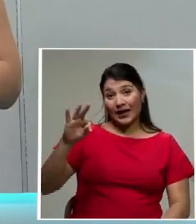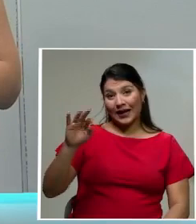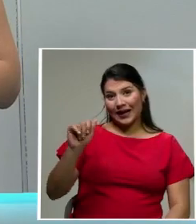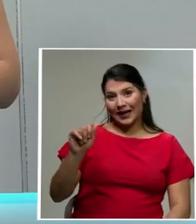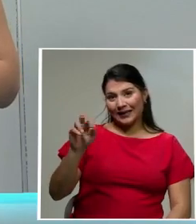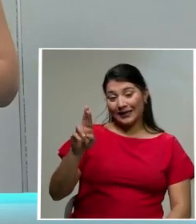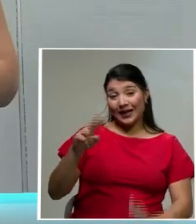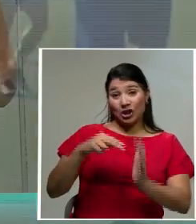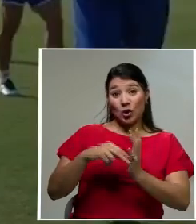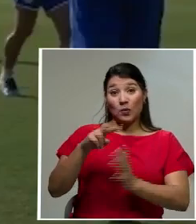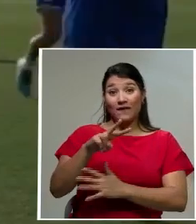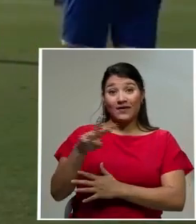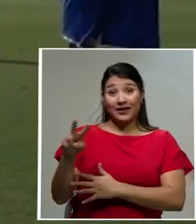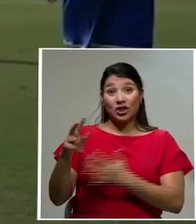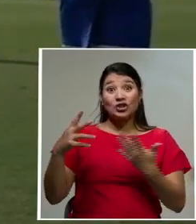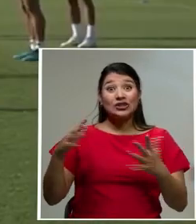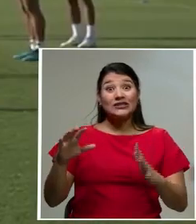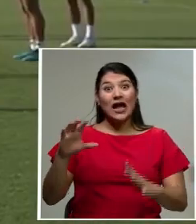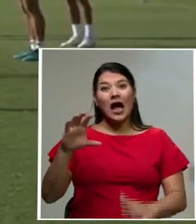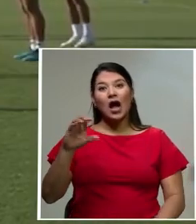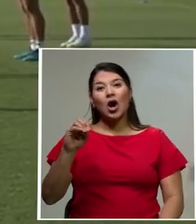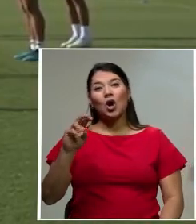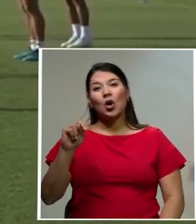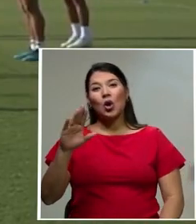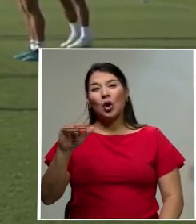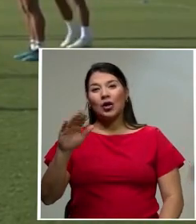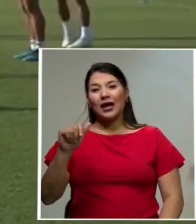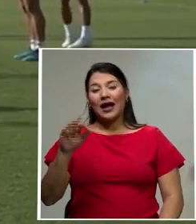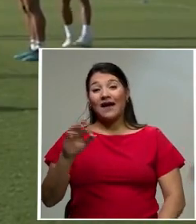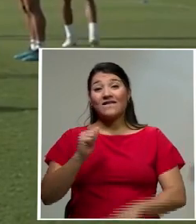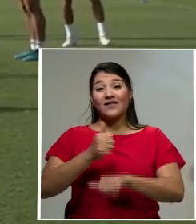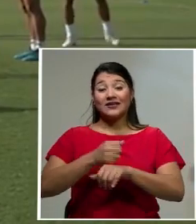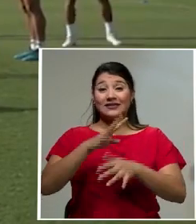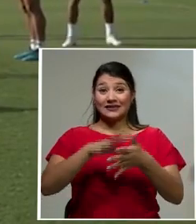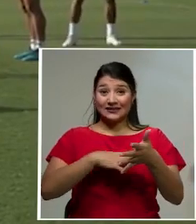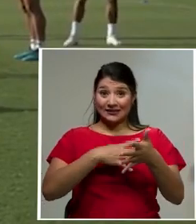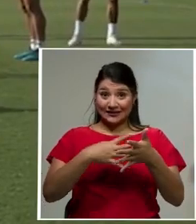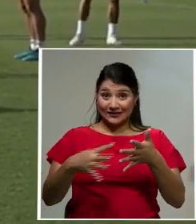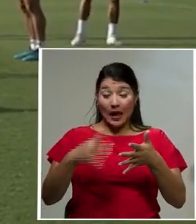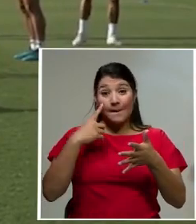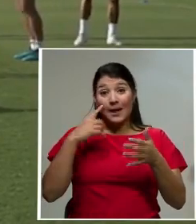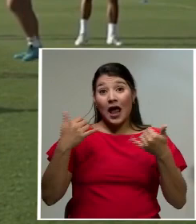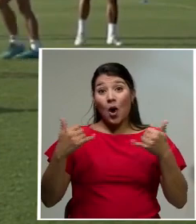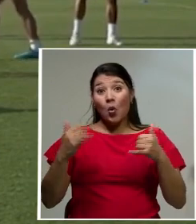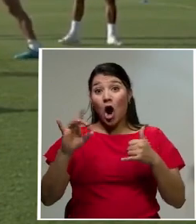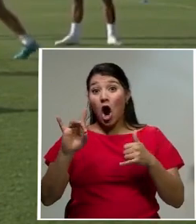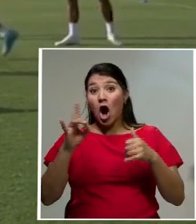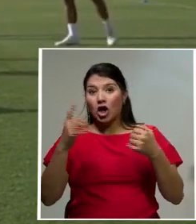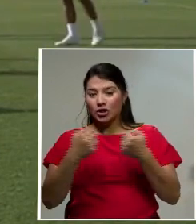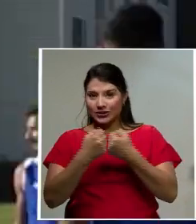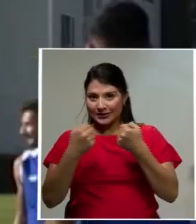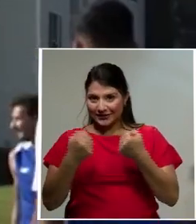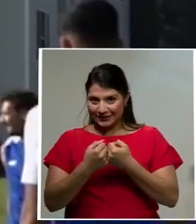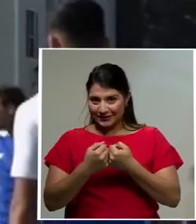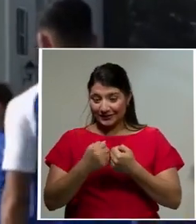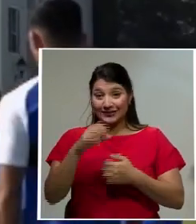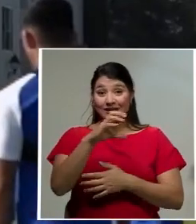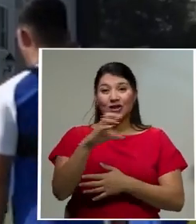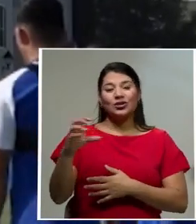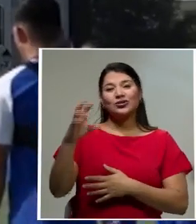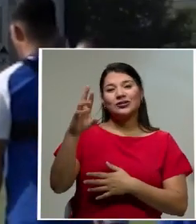La CONCACAF ya definió el calendario en el que se estará jugando esta octogonal. Así las cosas, la selección de Costa